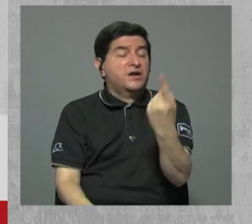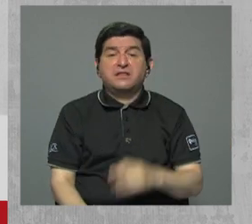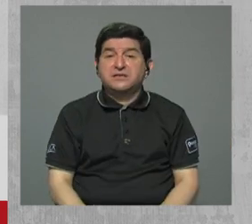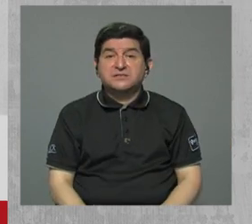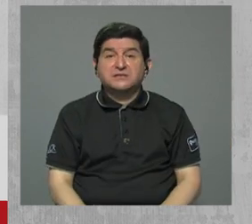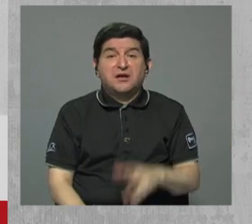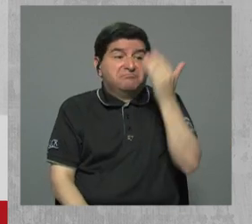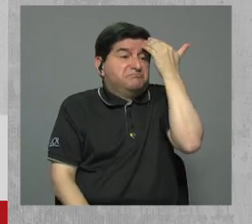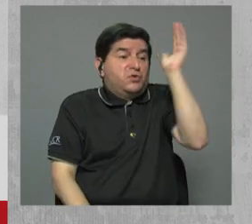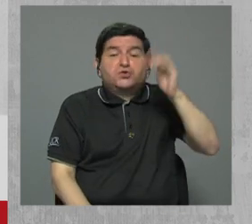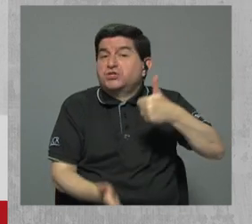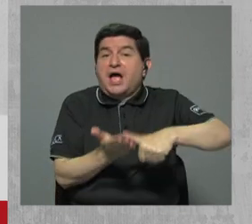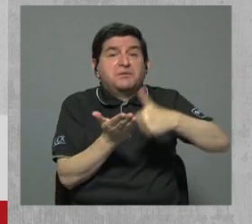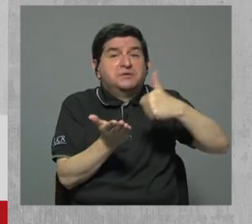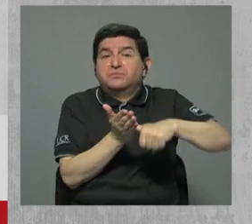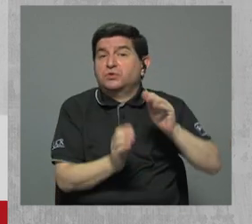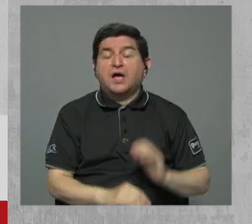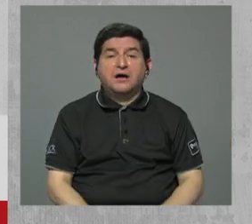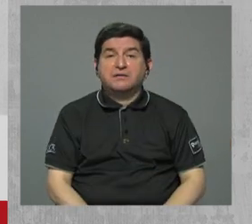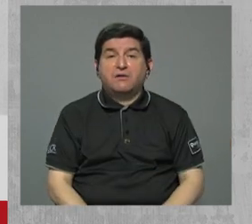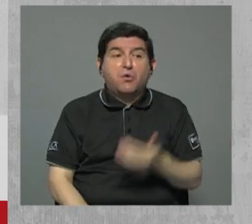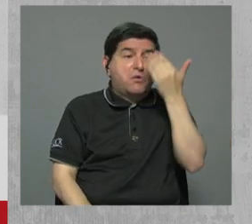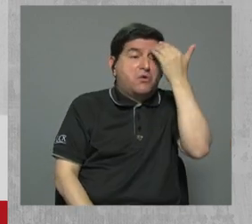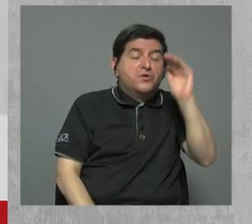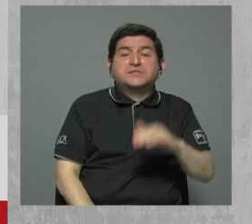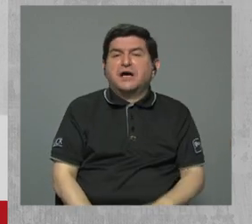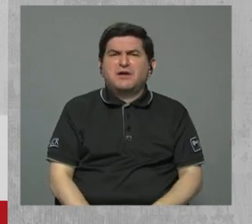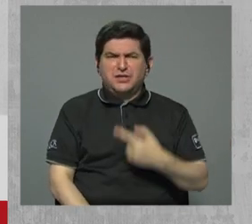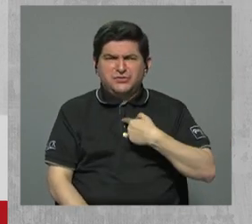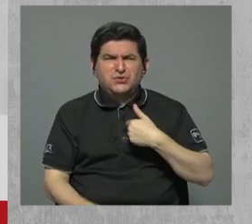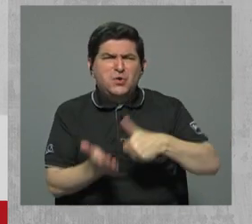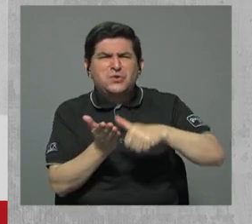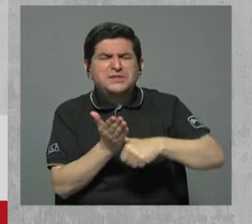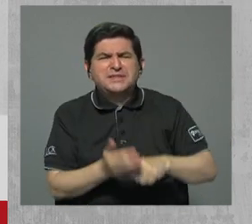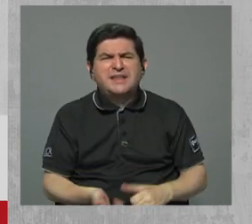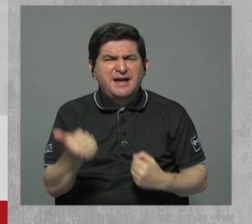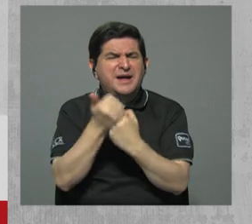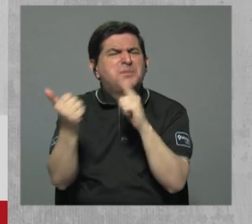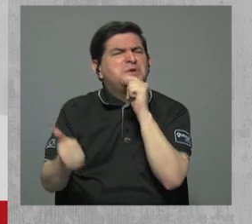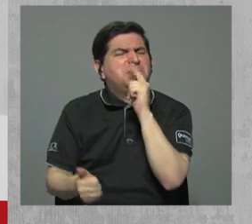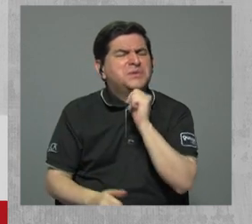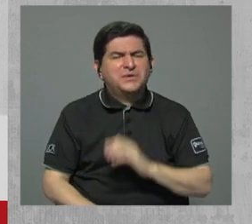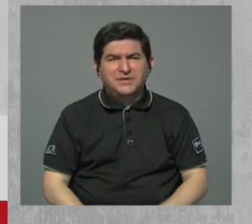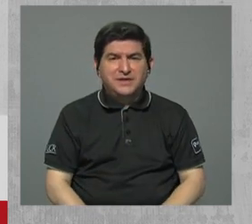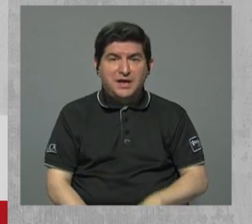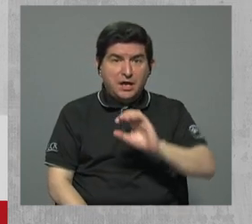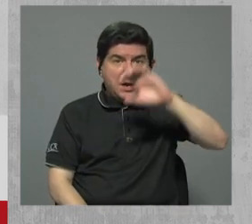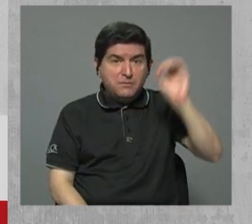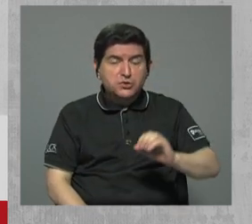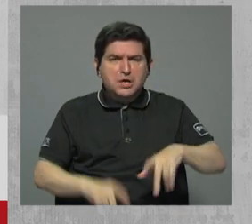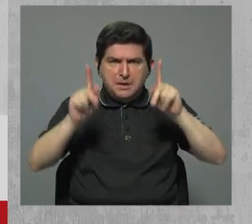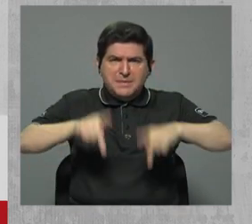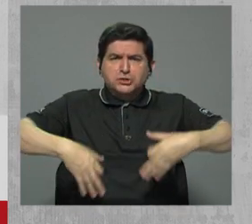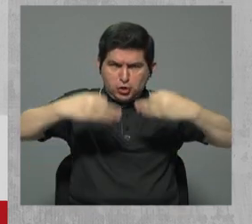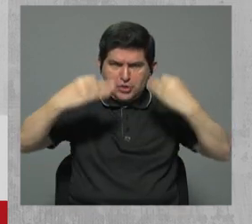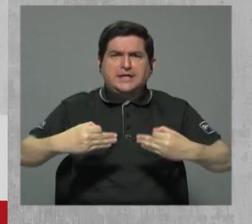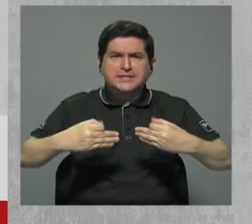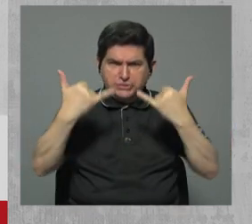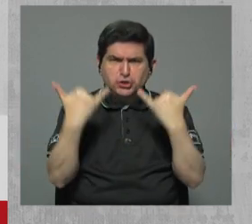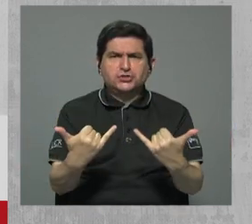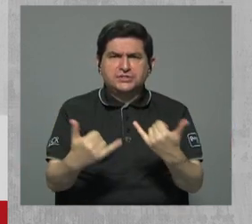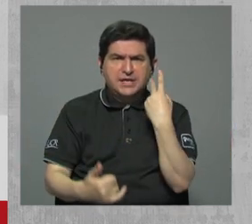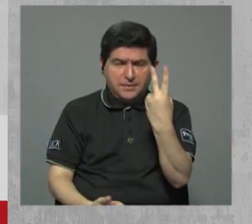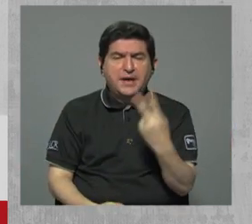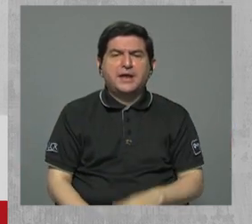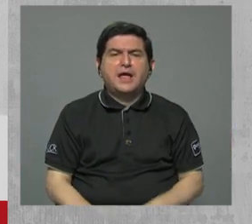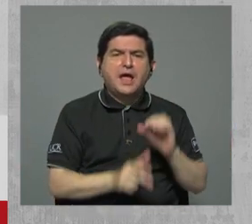no sé si voy a votar. Ahora estoy indecisa. Y no sé por quién votaría si fuera a votar. Y el porcentaje de los decididos también es importante. Lo vemos